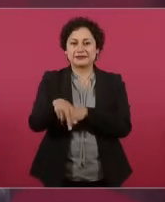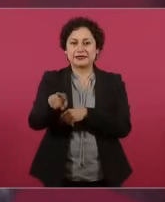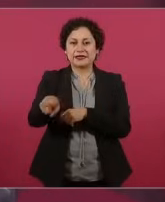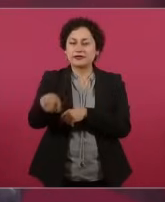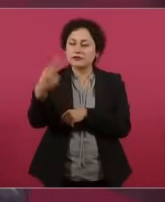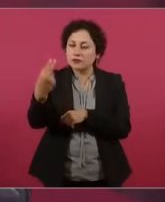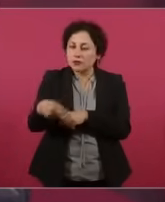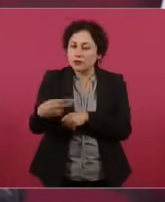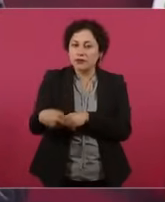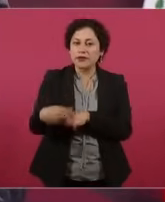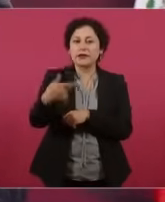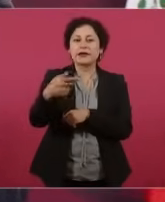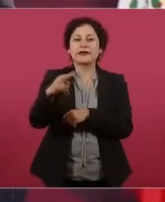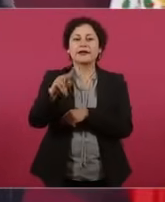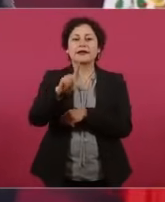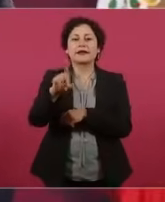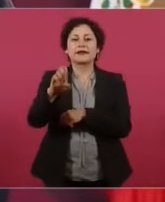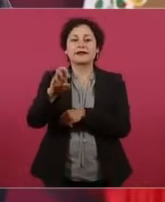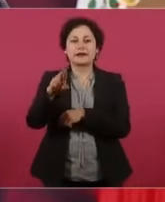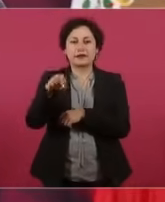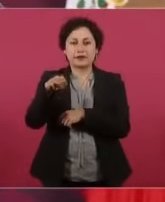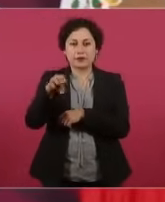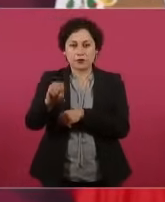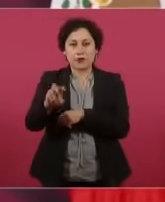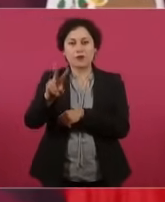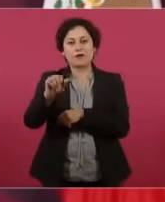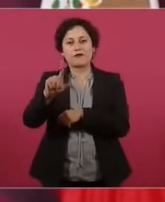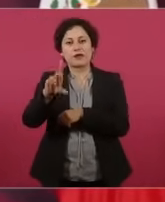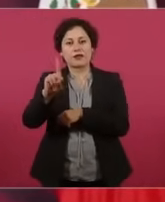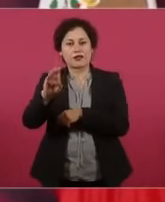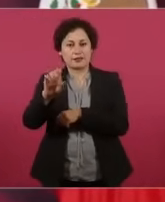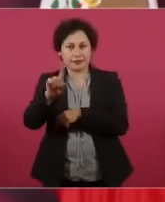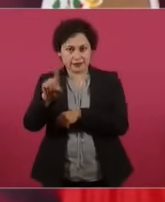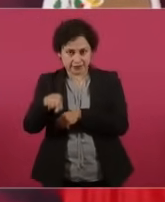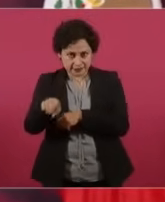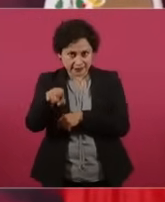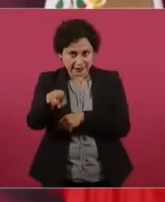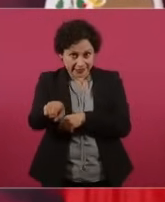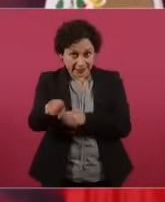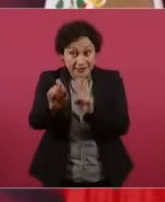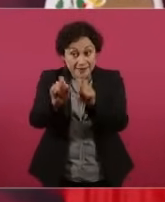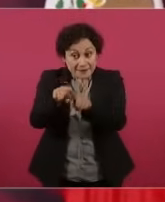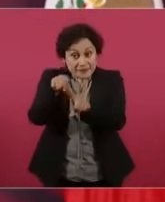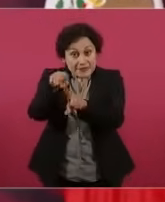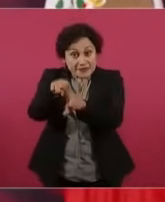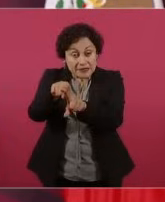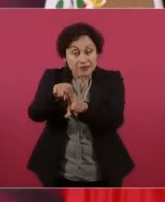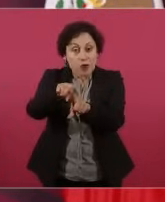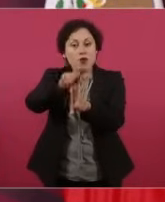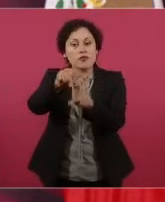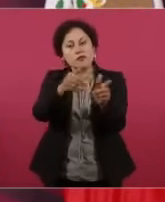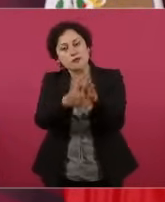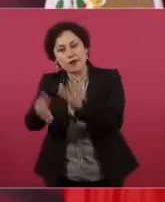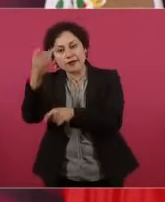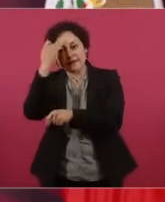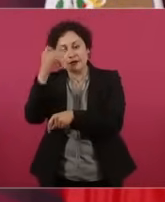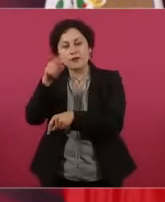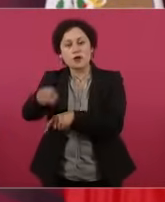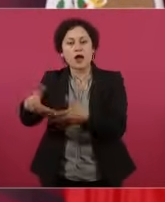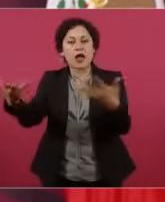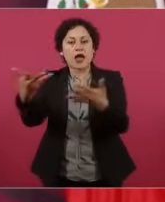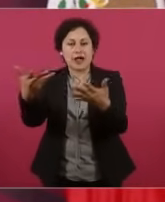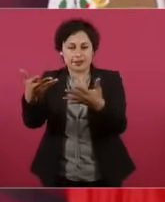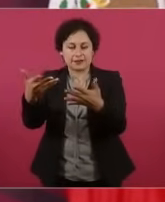Guillermo Valdés. Bueno, ese que después hizo las encuestas en favor de Peña, que